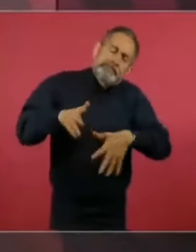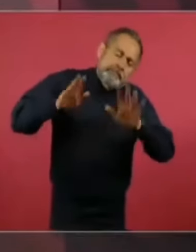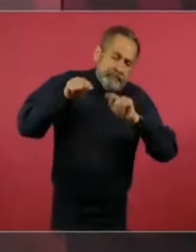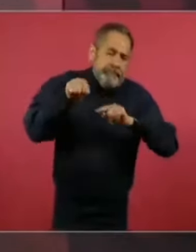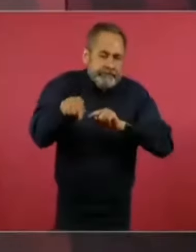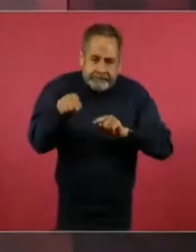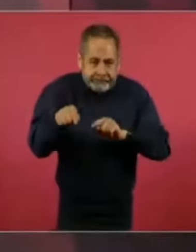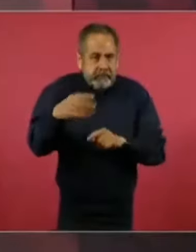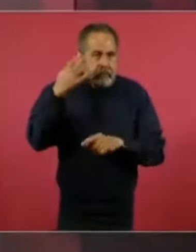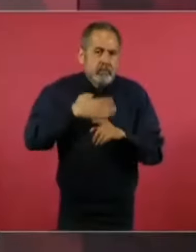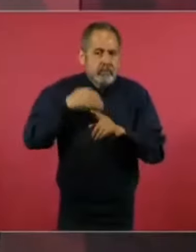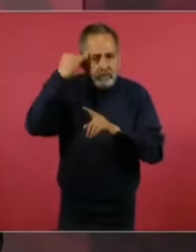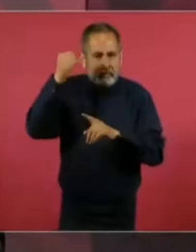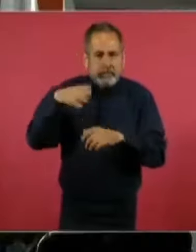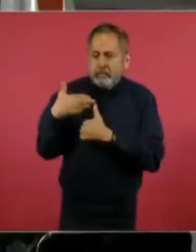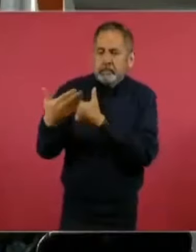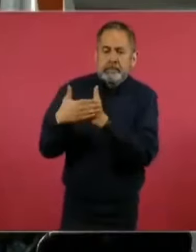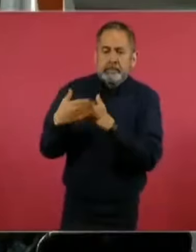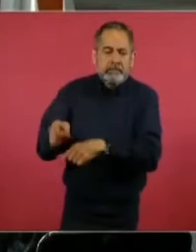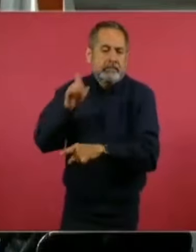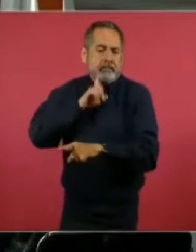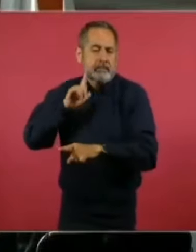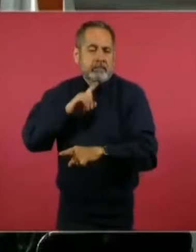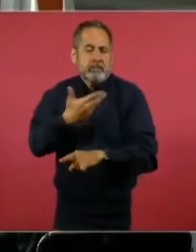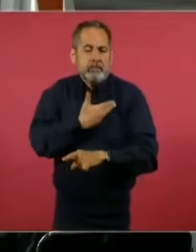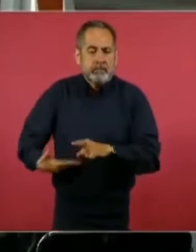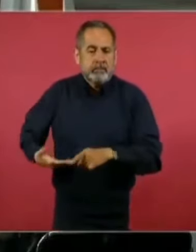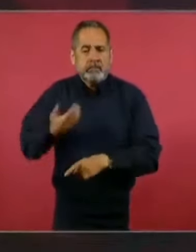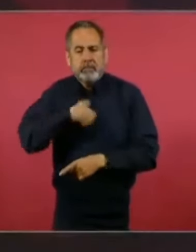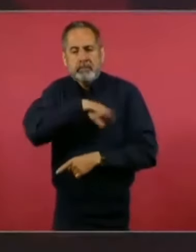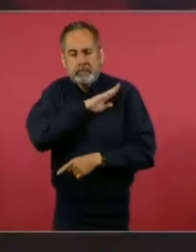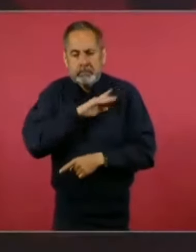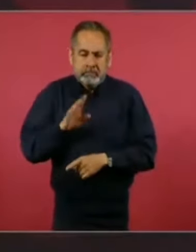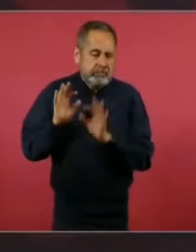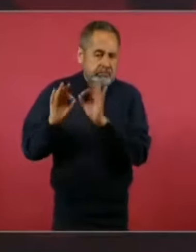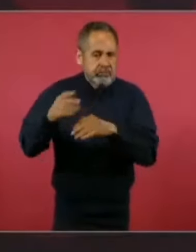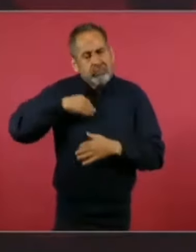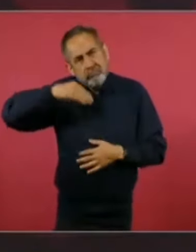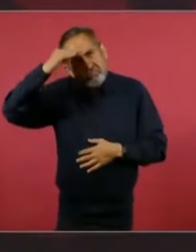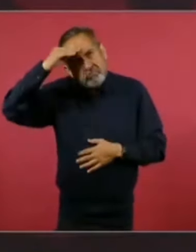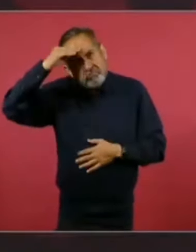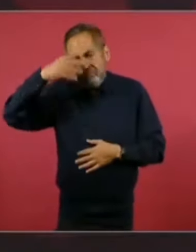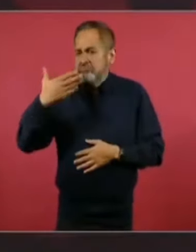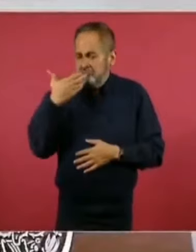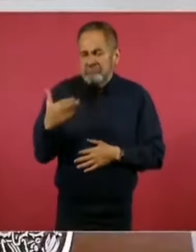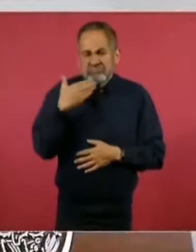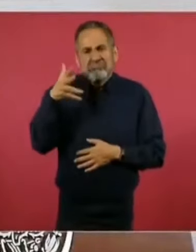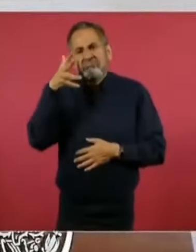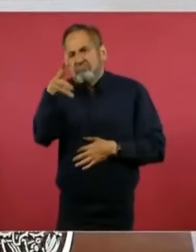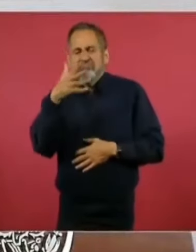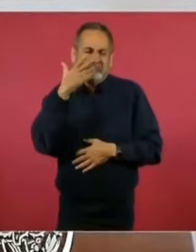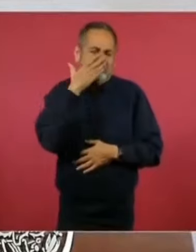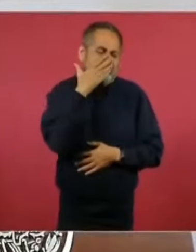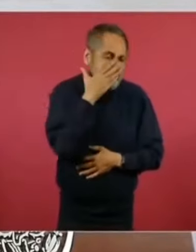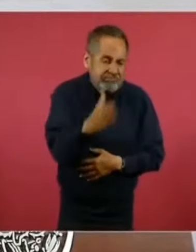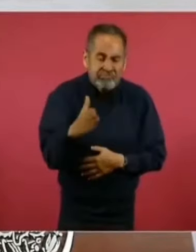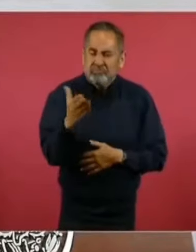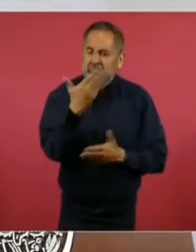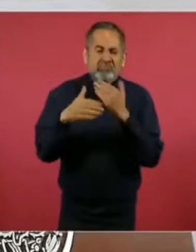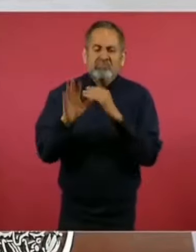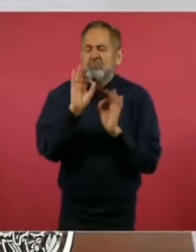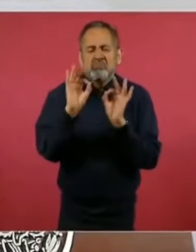la próxima presidenta. Veo que le va a ir muy bien su